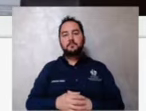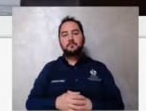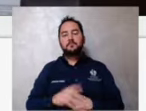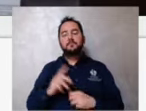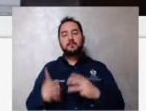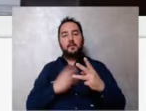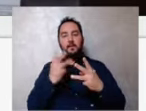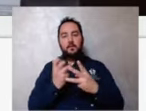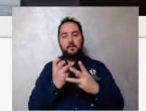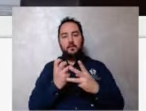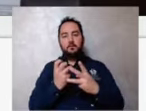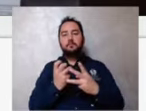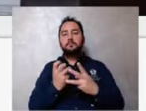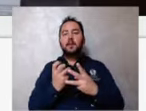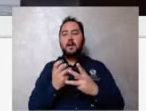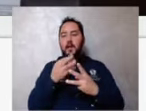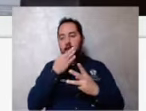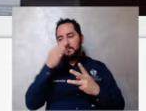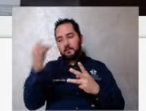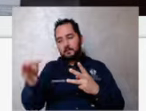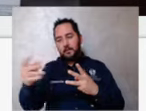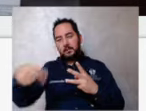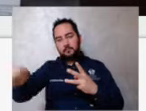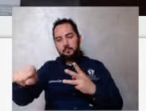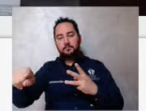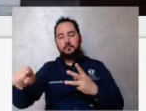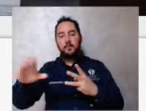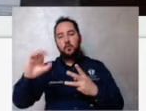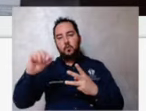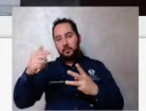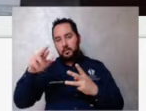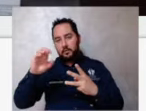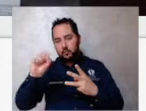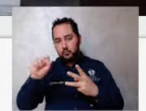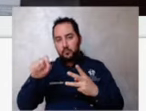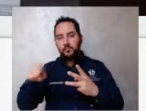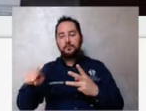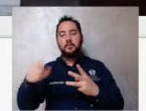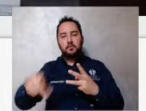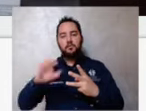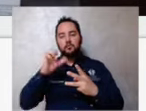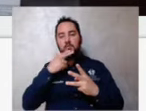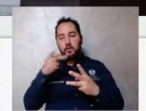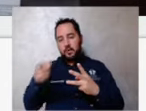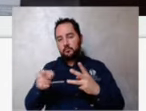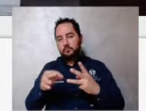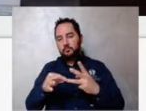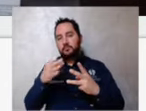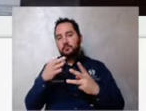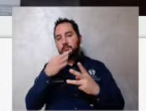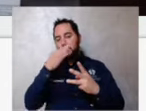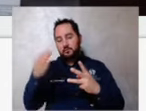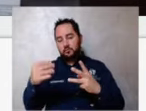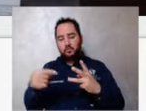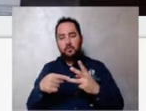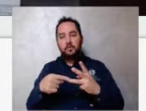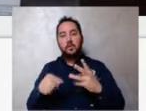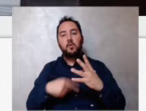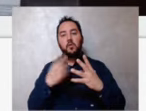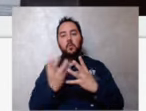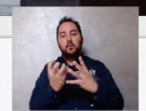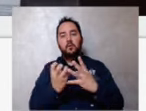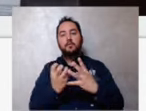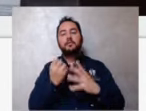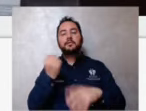se da vista al Congreso del Estado de Chihuahua conforme a lo expuesto en la presente ejecutoria. Cuarto, se solicita a